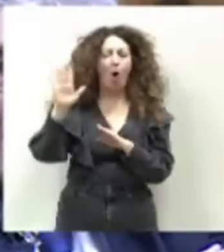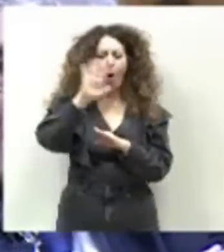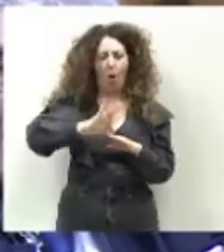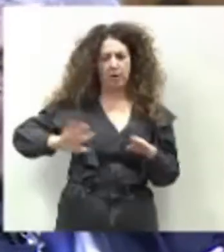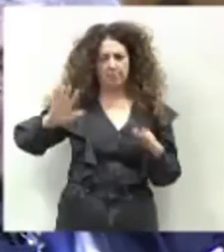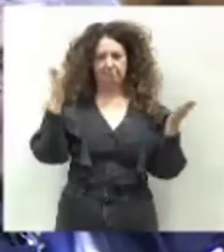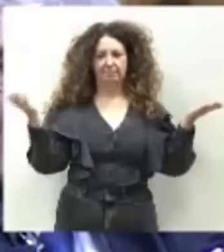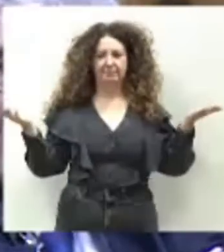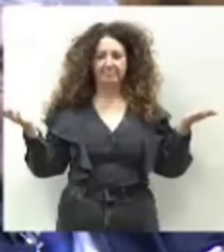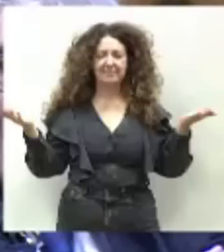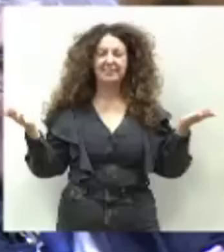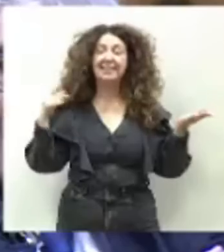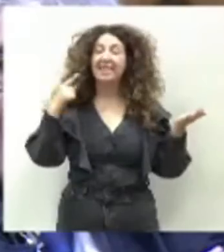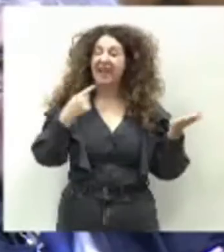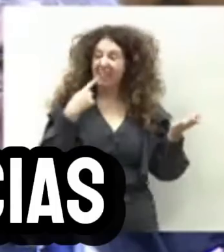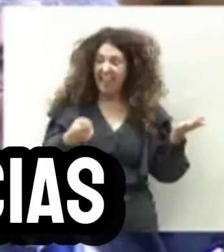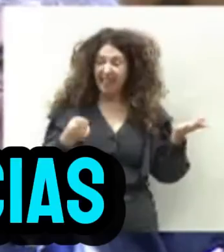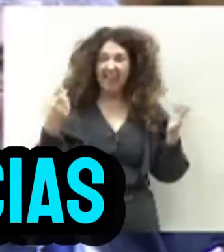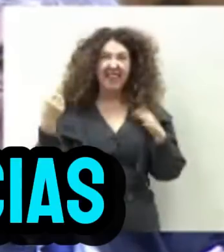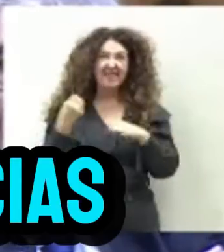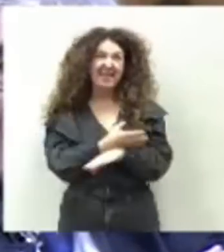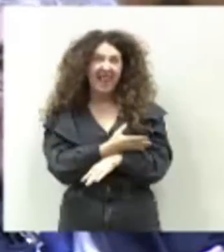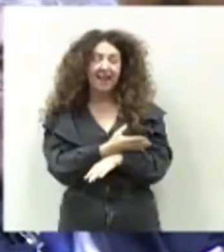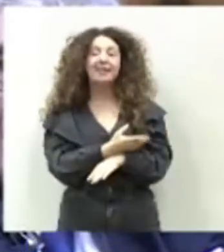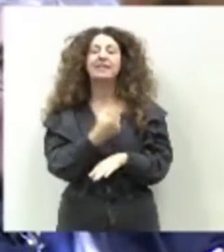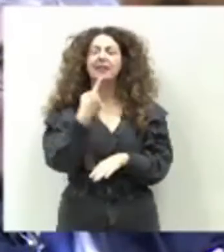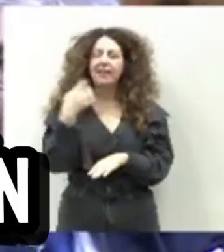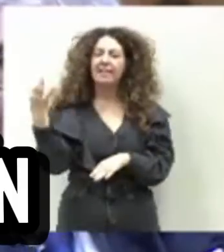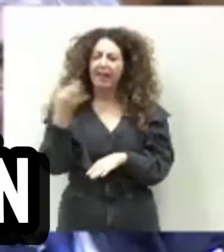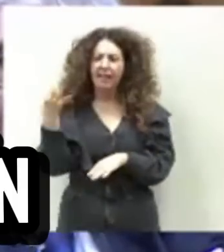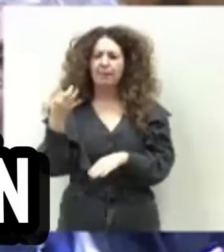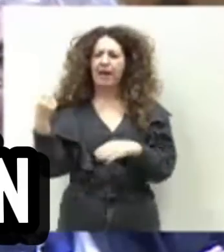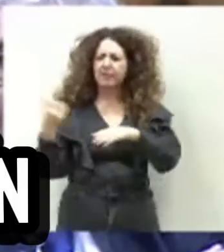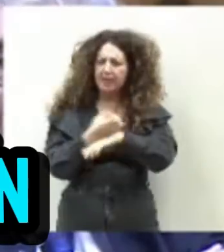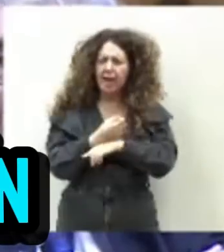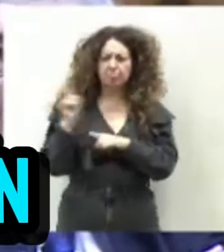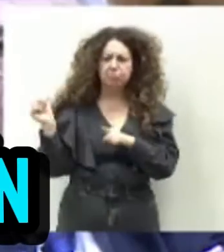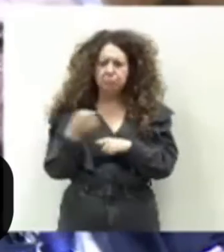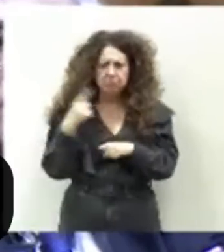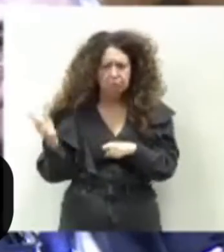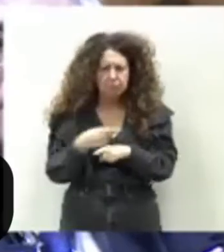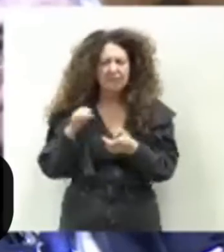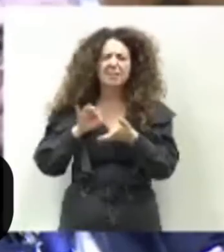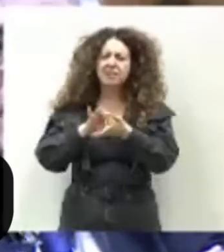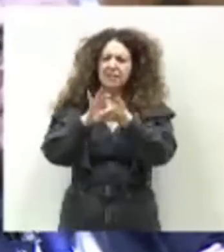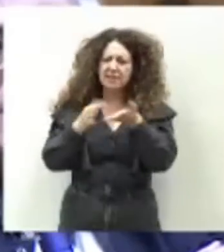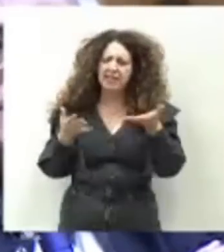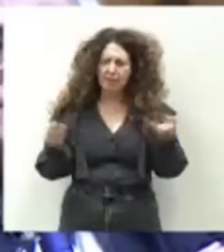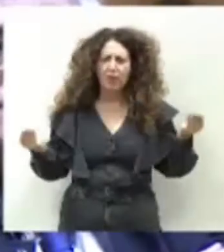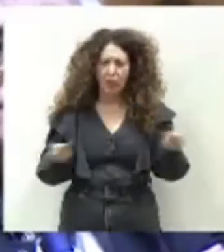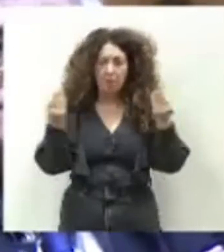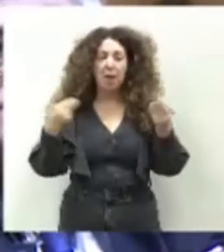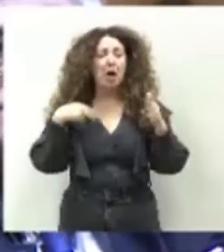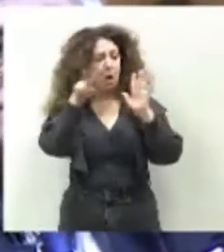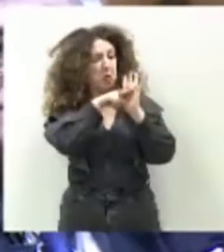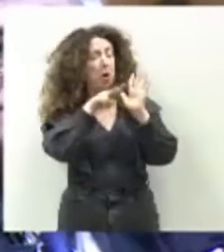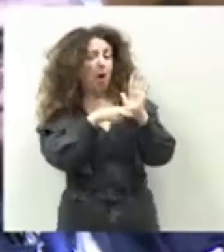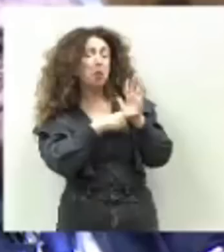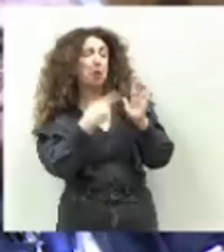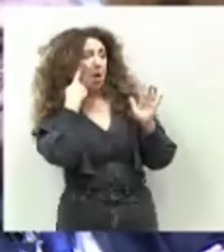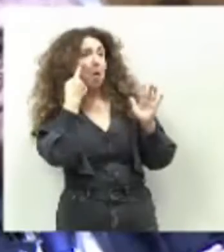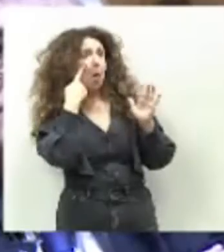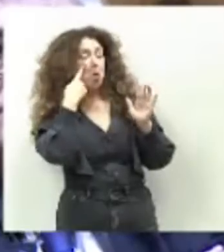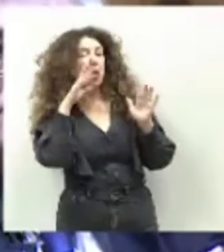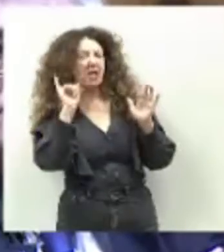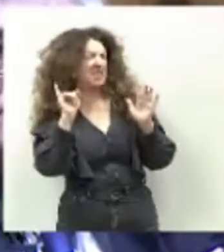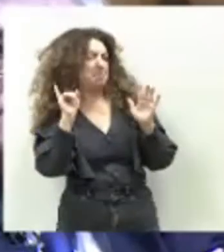las cosas en su sitio. Tenemos más frecuencias y mejor servicio. La normativa también la conocemos, pero, señor Puente, esto sí que es